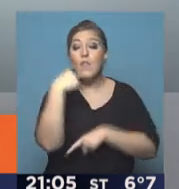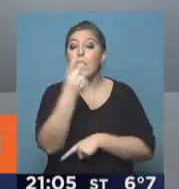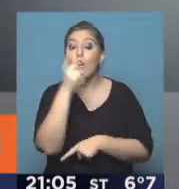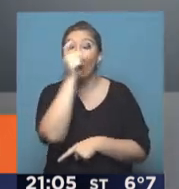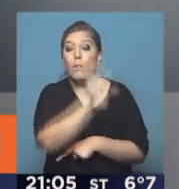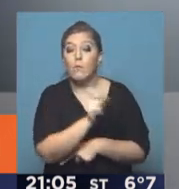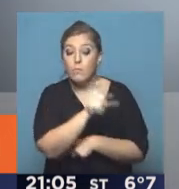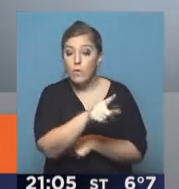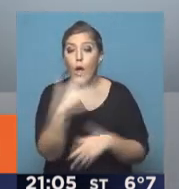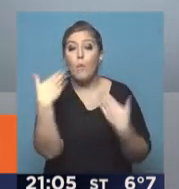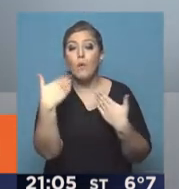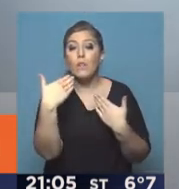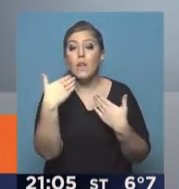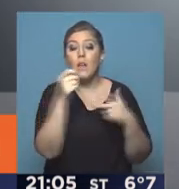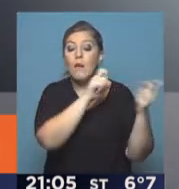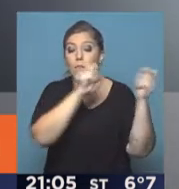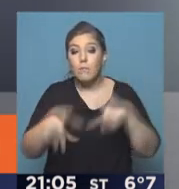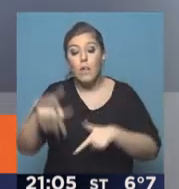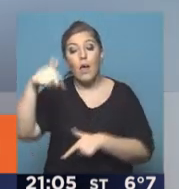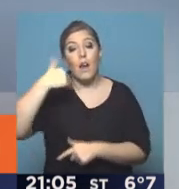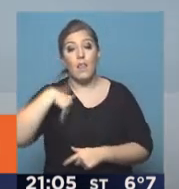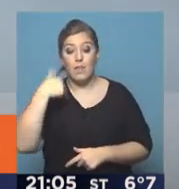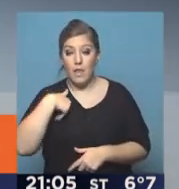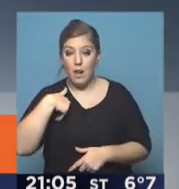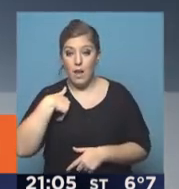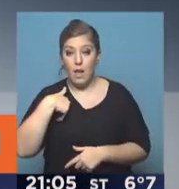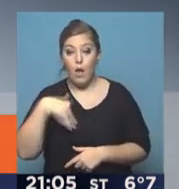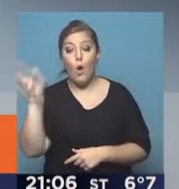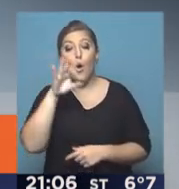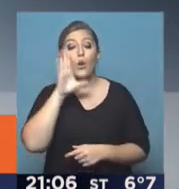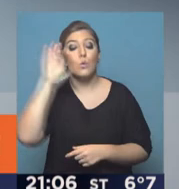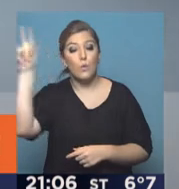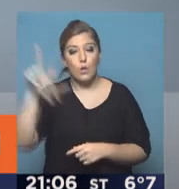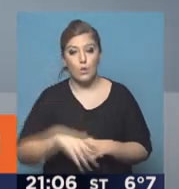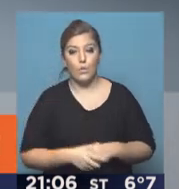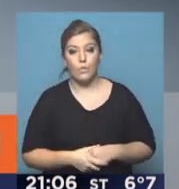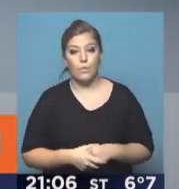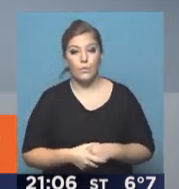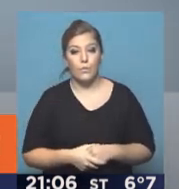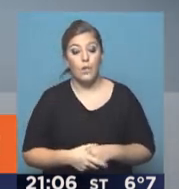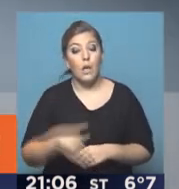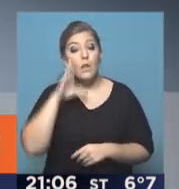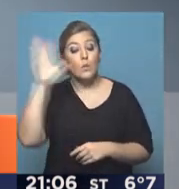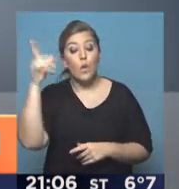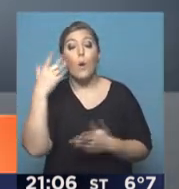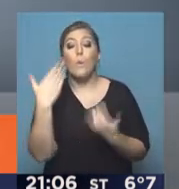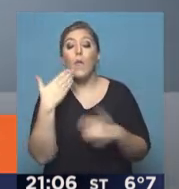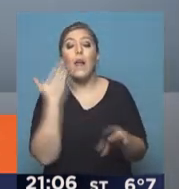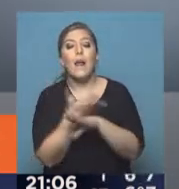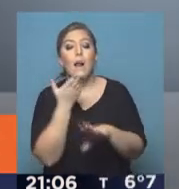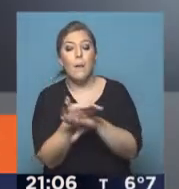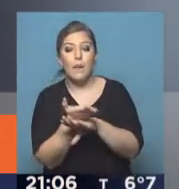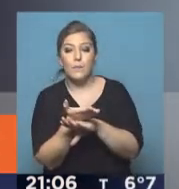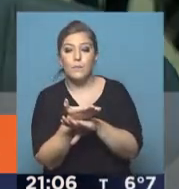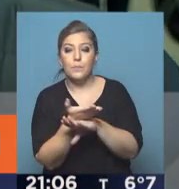defendido podría ser extraditado a la argentina oa los eeuu eeuu puede reclamar